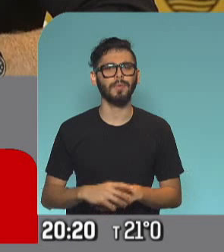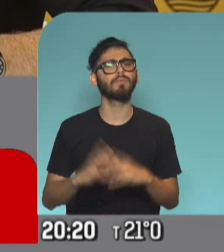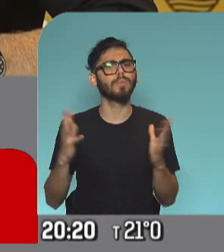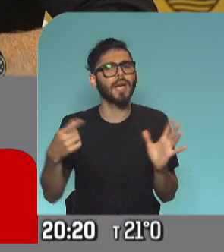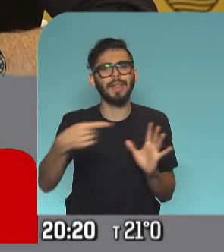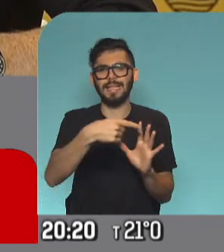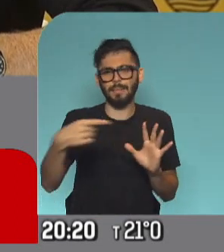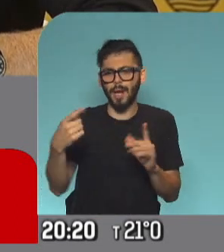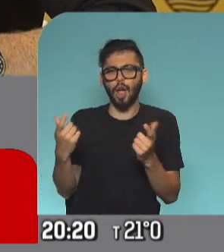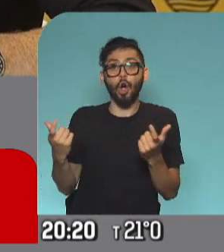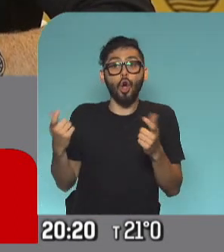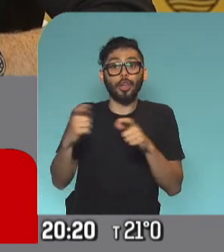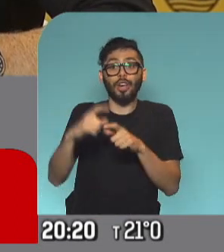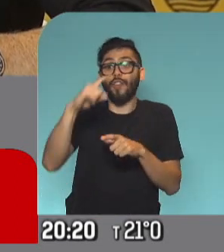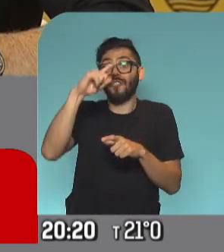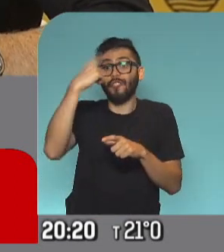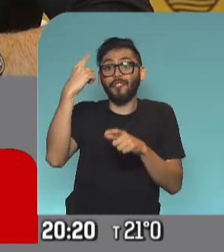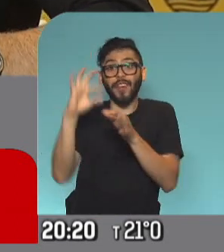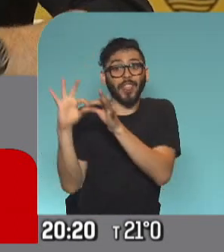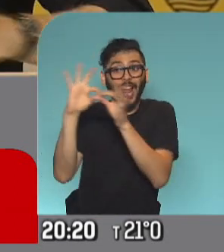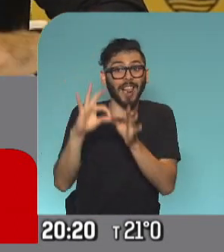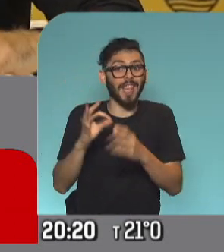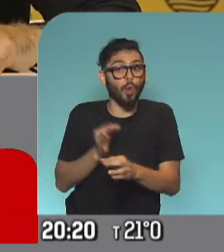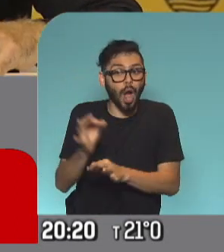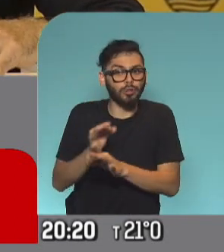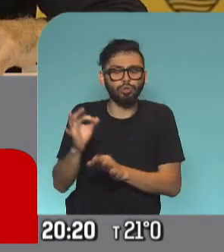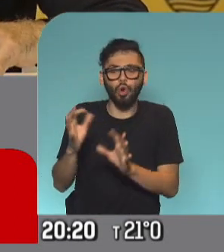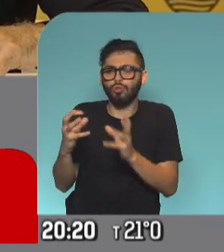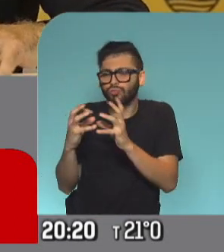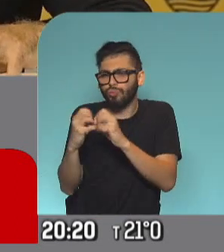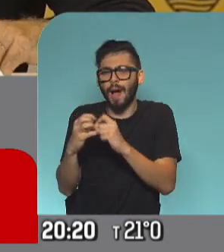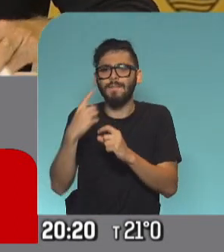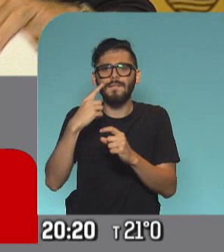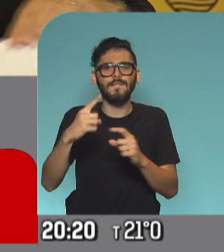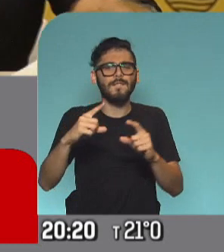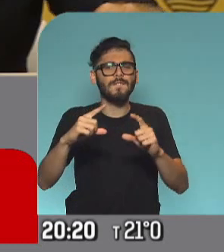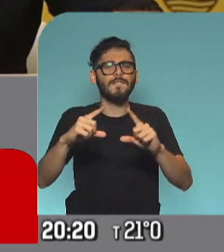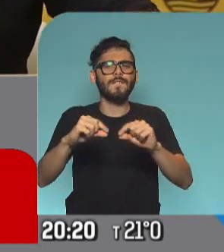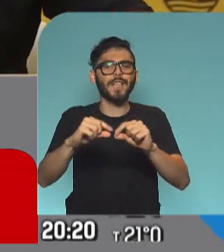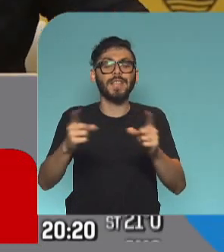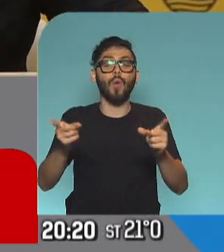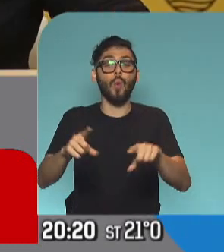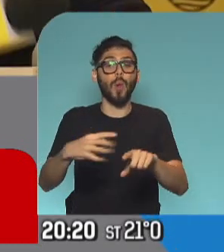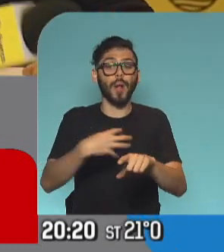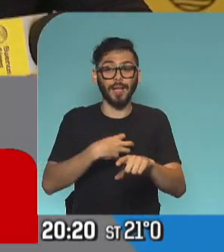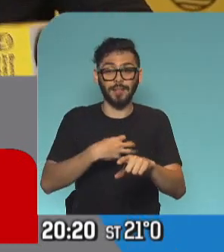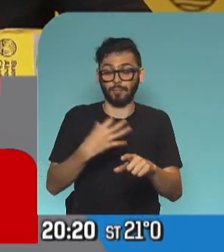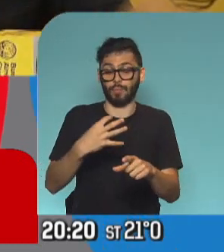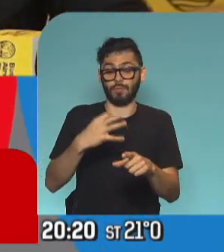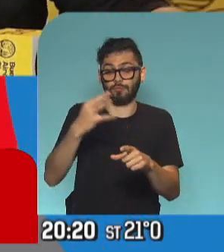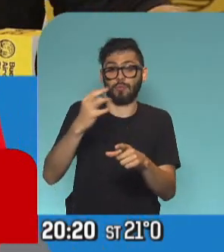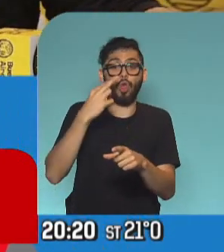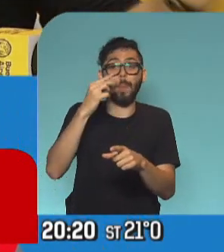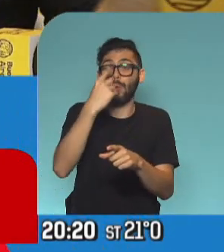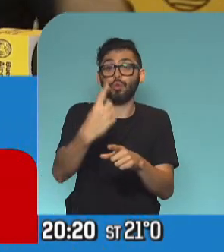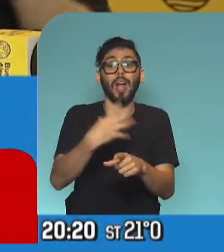del Consejo Federal de Educación, cuando se resolvió la fecha de reinicio de clase, o de inicio de clases del